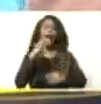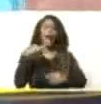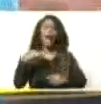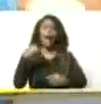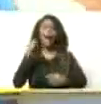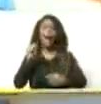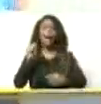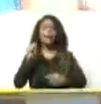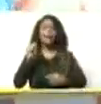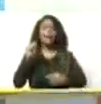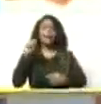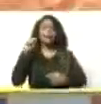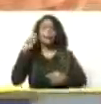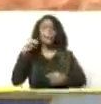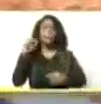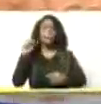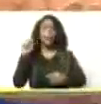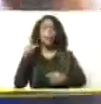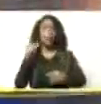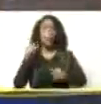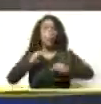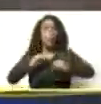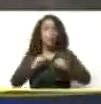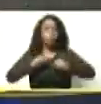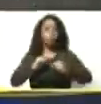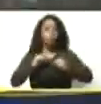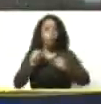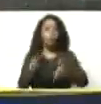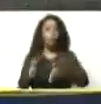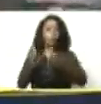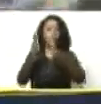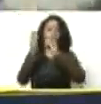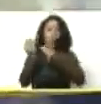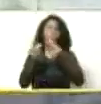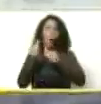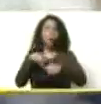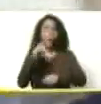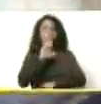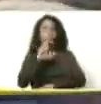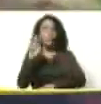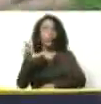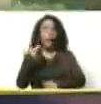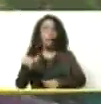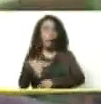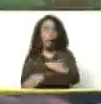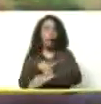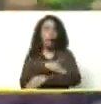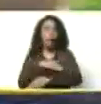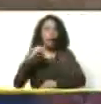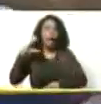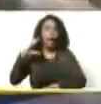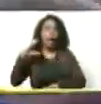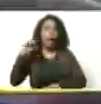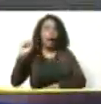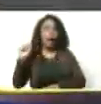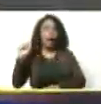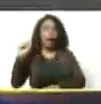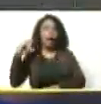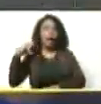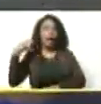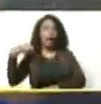de los marinos verticales pero aquí en el 23 enero en urbano las cachamas se pasma